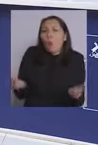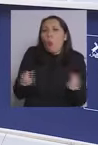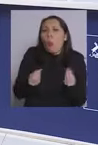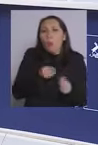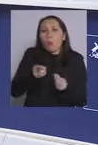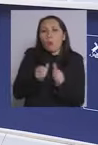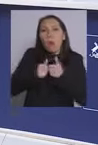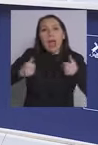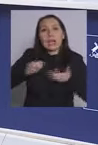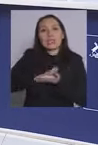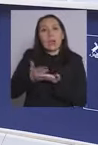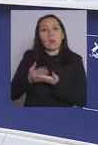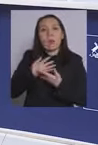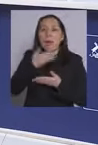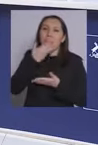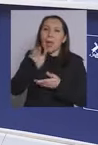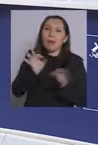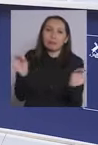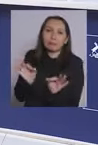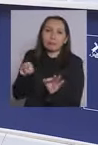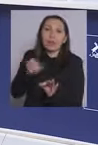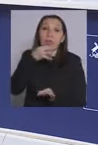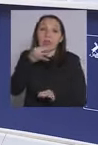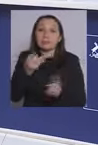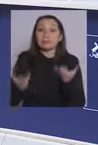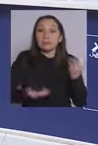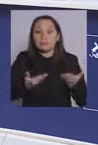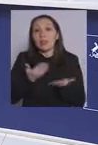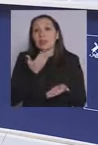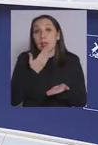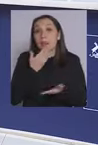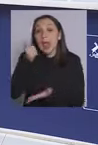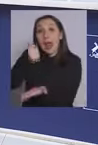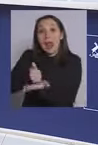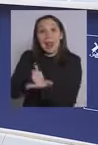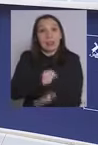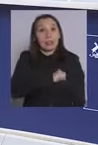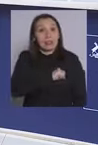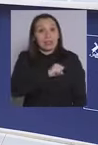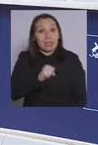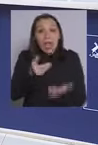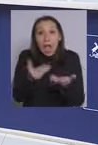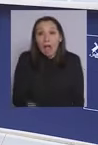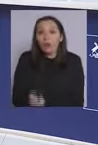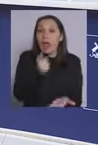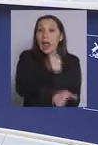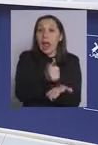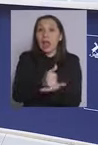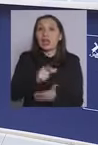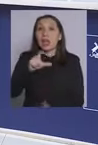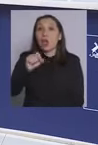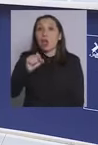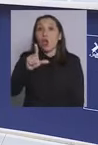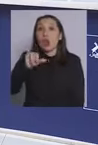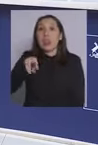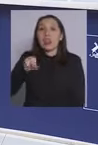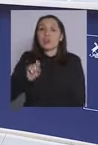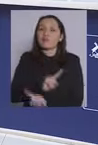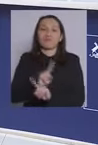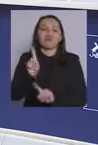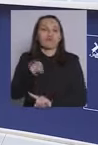esta recomendación? Esto también considerando que, por ejemplo, el alcalde de Santiago y ahora el alcalde de Colina ya